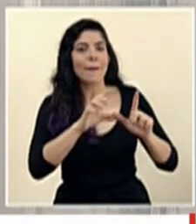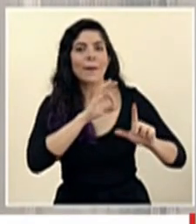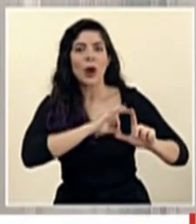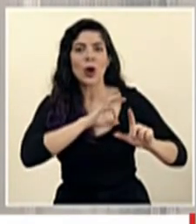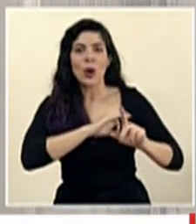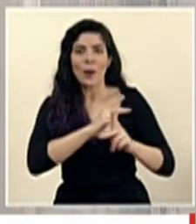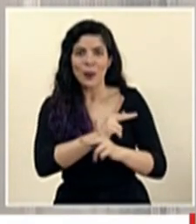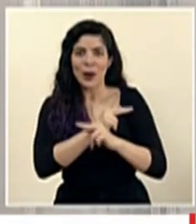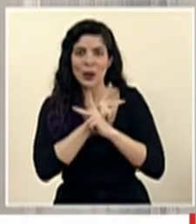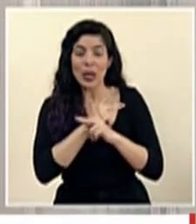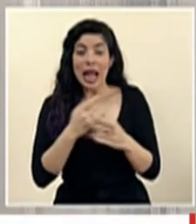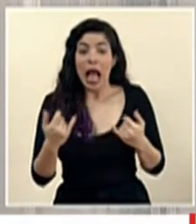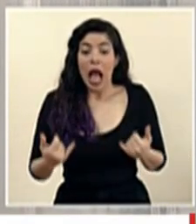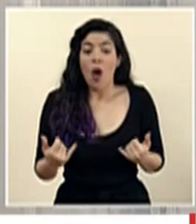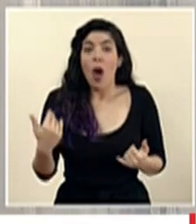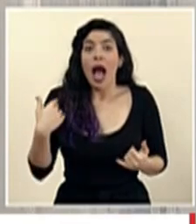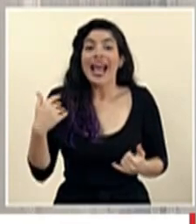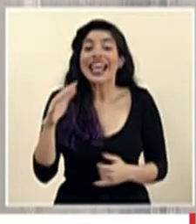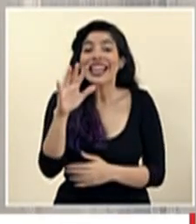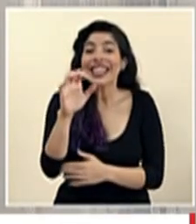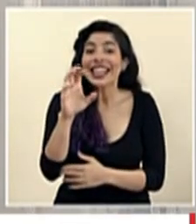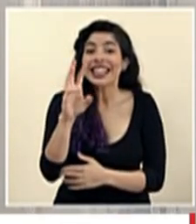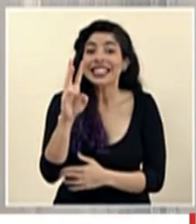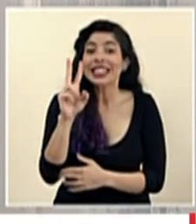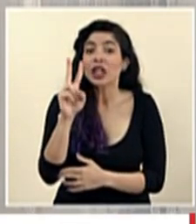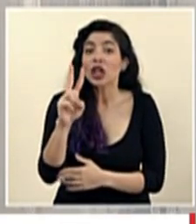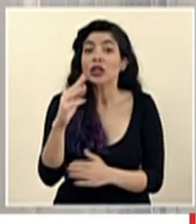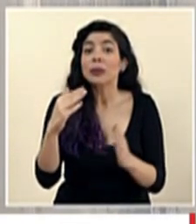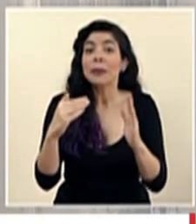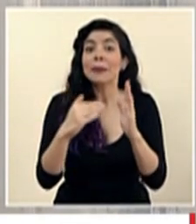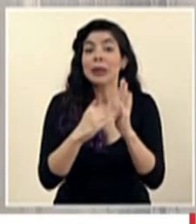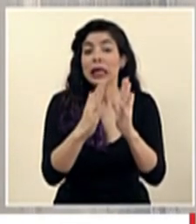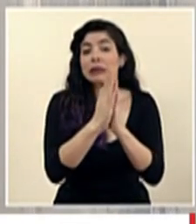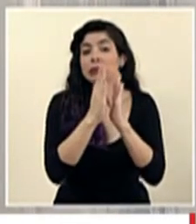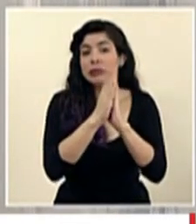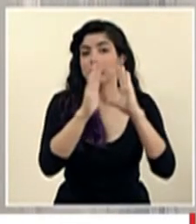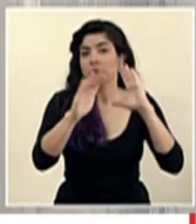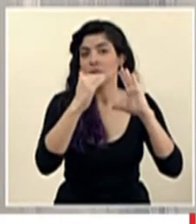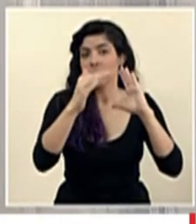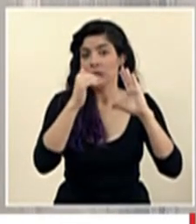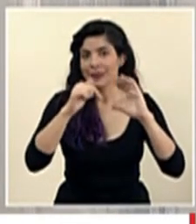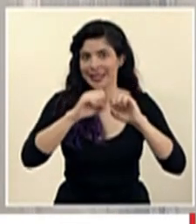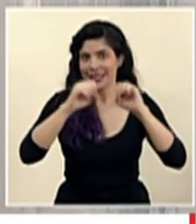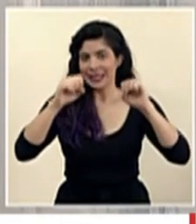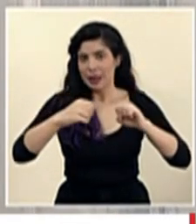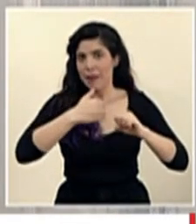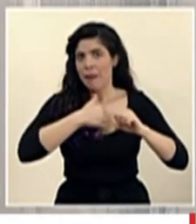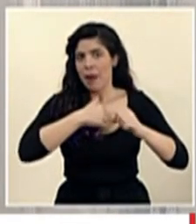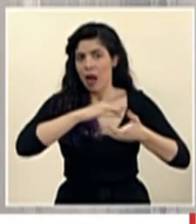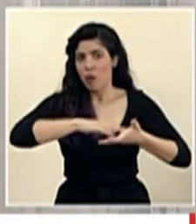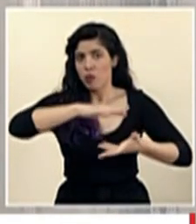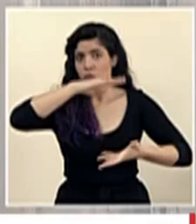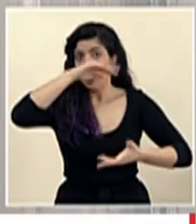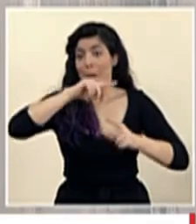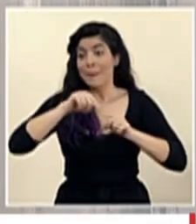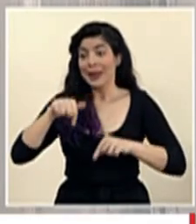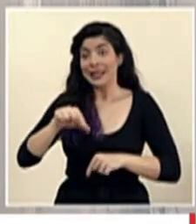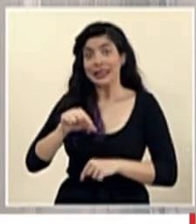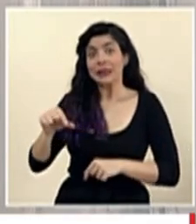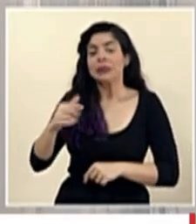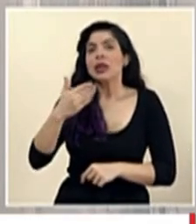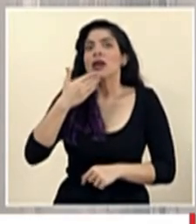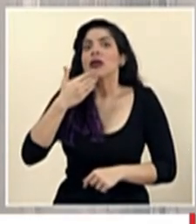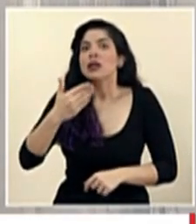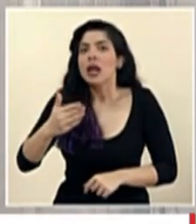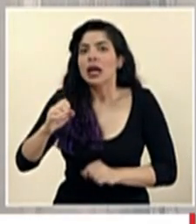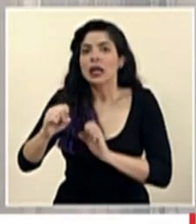este momento tenemos 562 mil solicitudes que han ingresado al sistema, pero esta semana, gracias a la colaboración